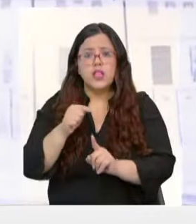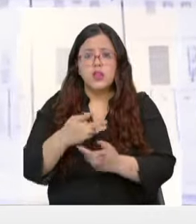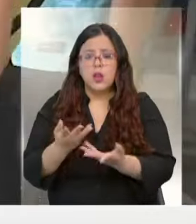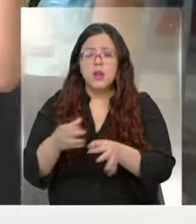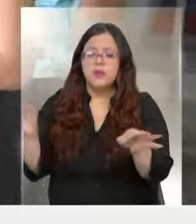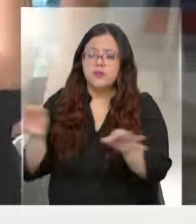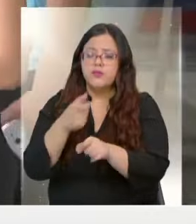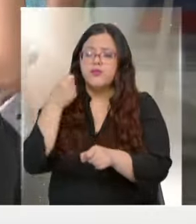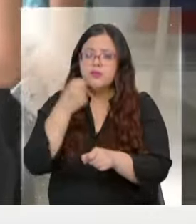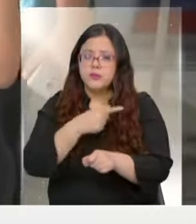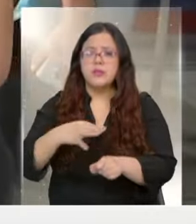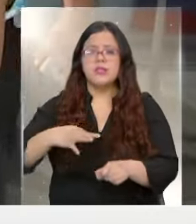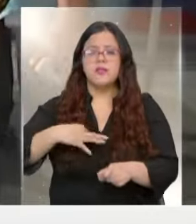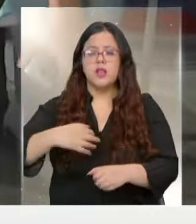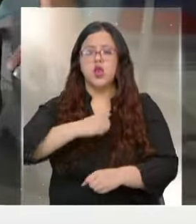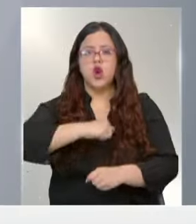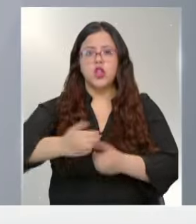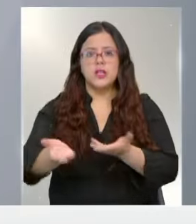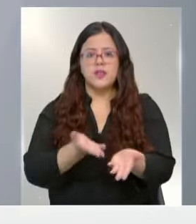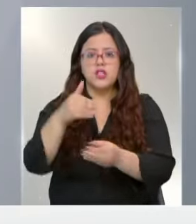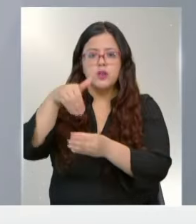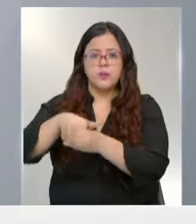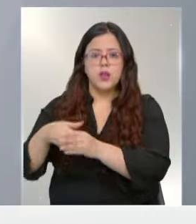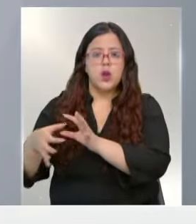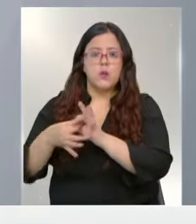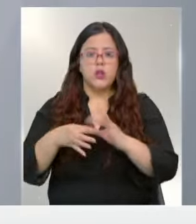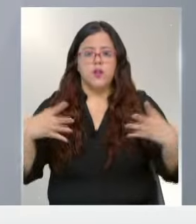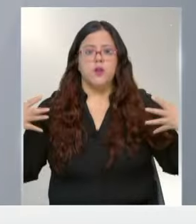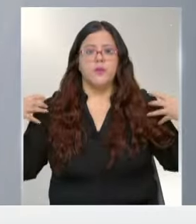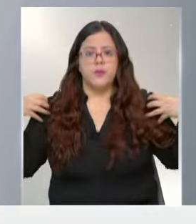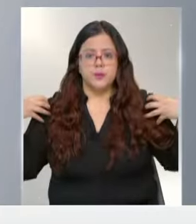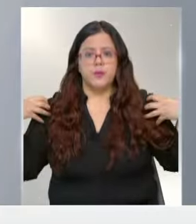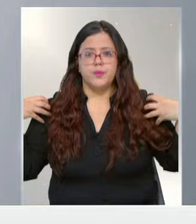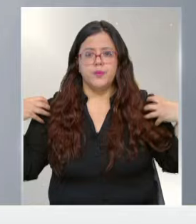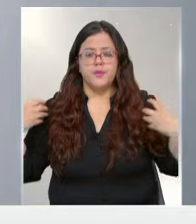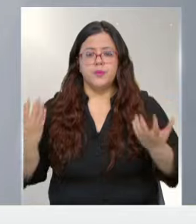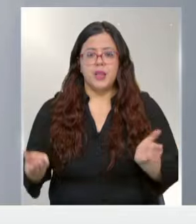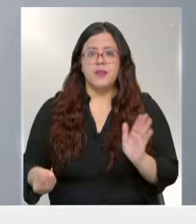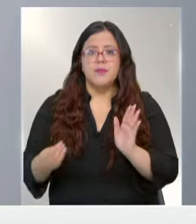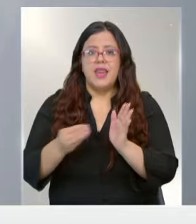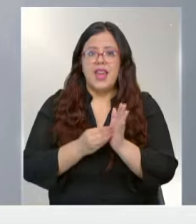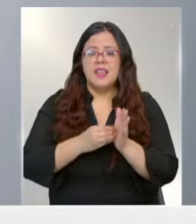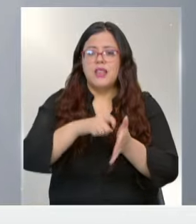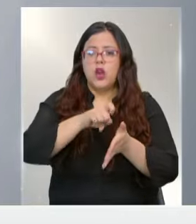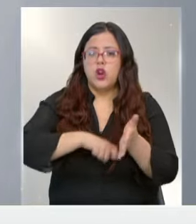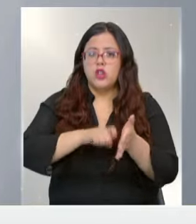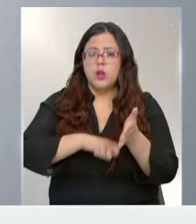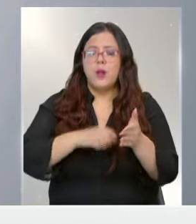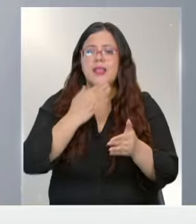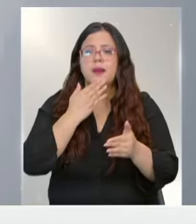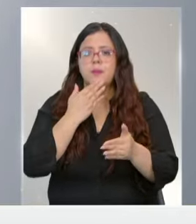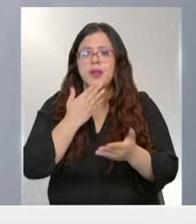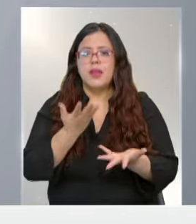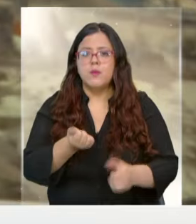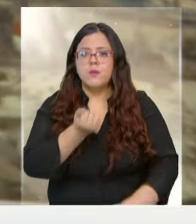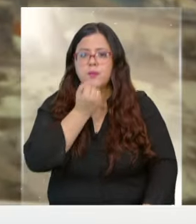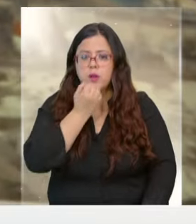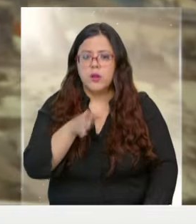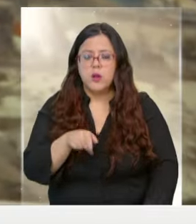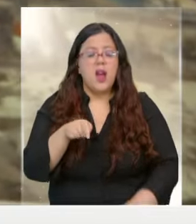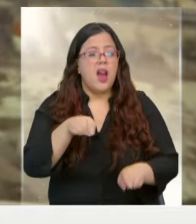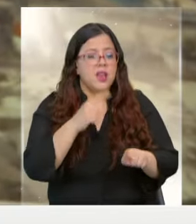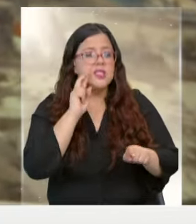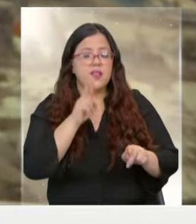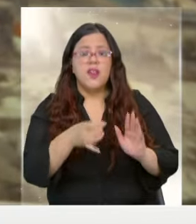una demanda civil contra el Cervel por responsabilidad extracontractual y negligencia. Se vieron vulneraciones